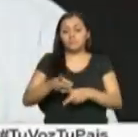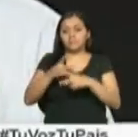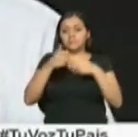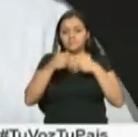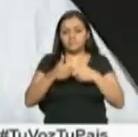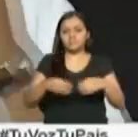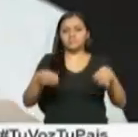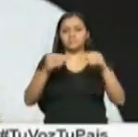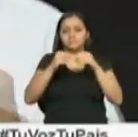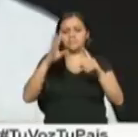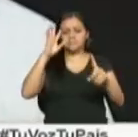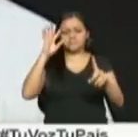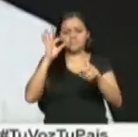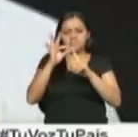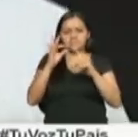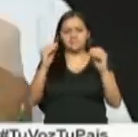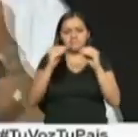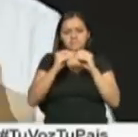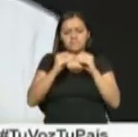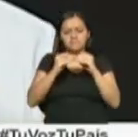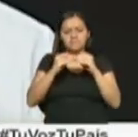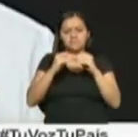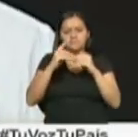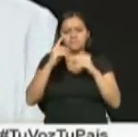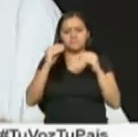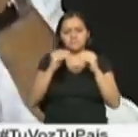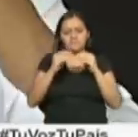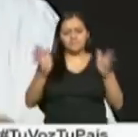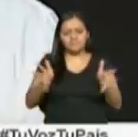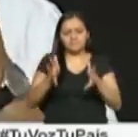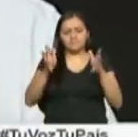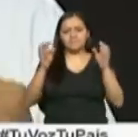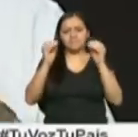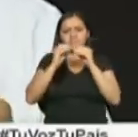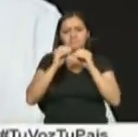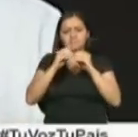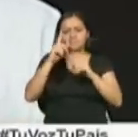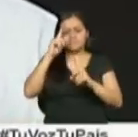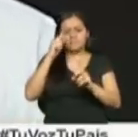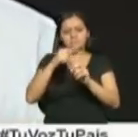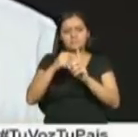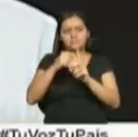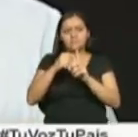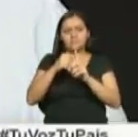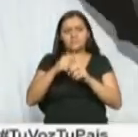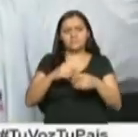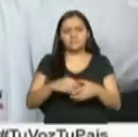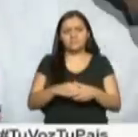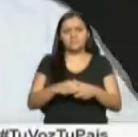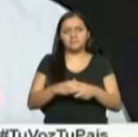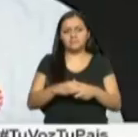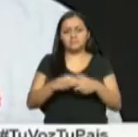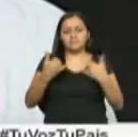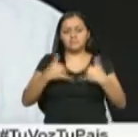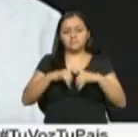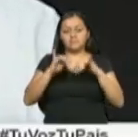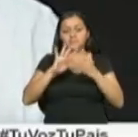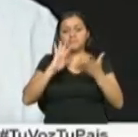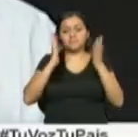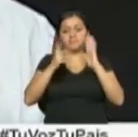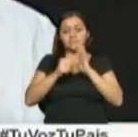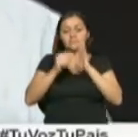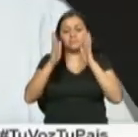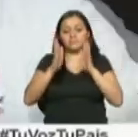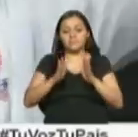con más fe, con más esperanza, con más alegría, con más optimismo que nunca, a continuar con nuestra